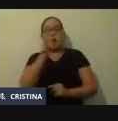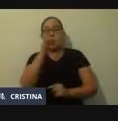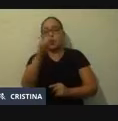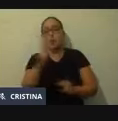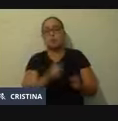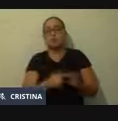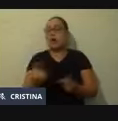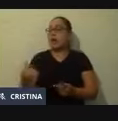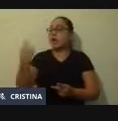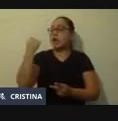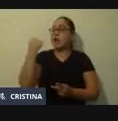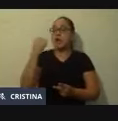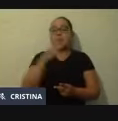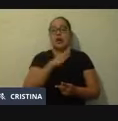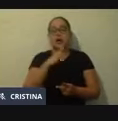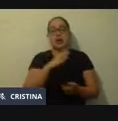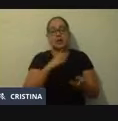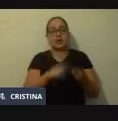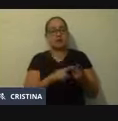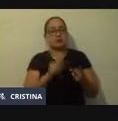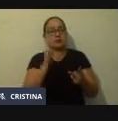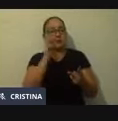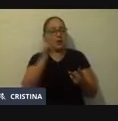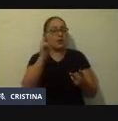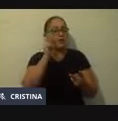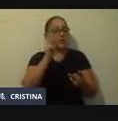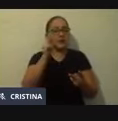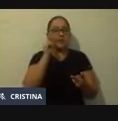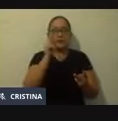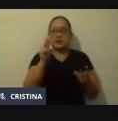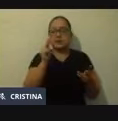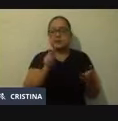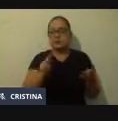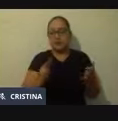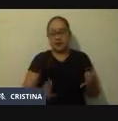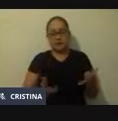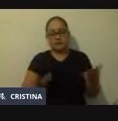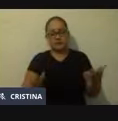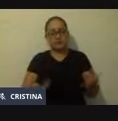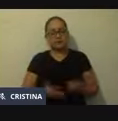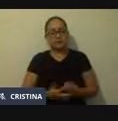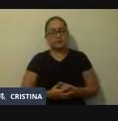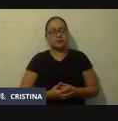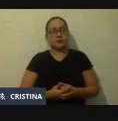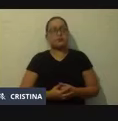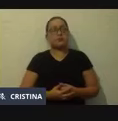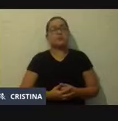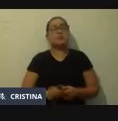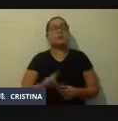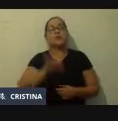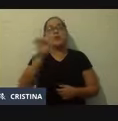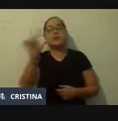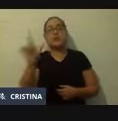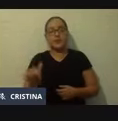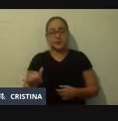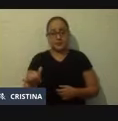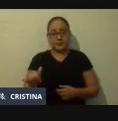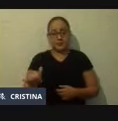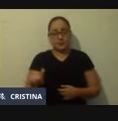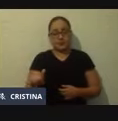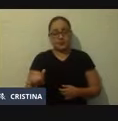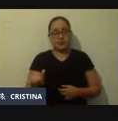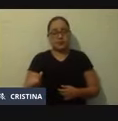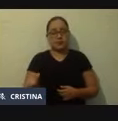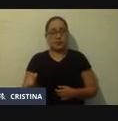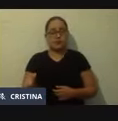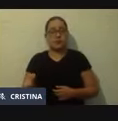por ahí se ve atrás, que no sé qué, que tengo un sillón de tal y tal característica, Y al final, eso está generando un